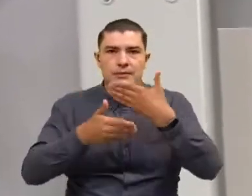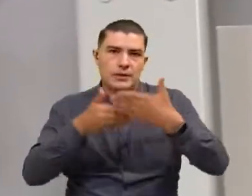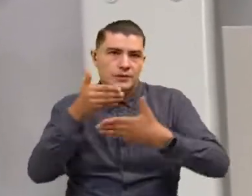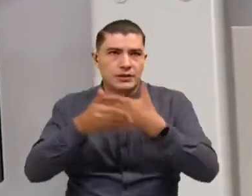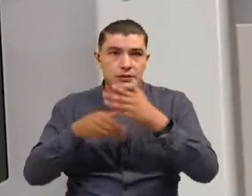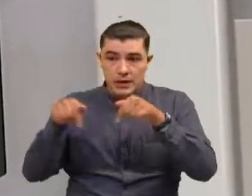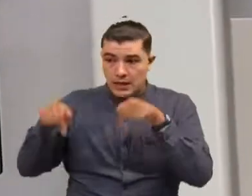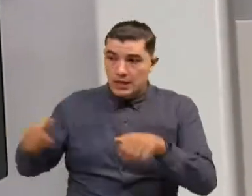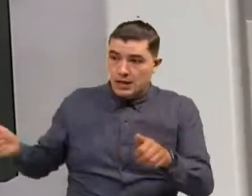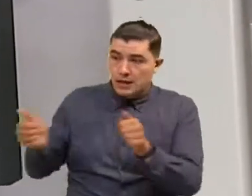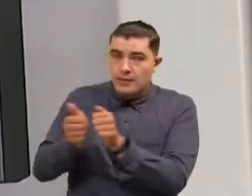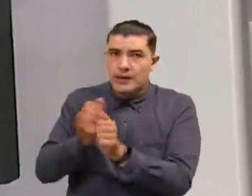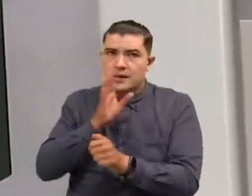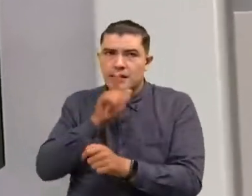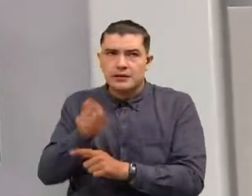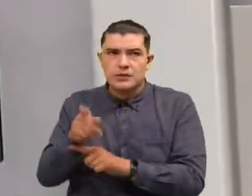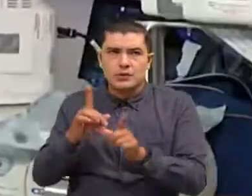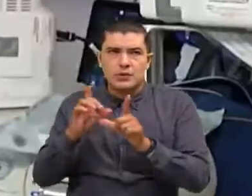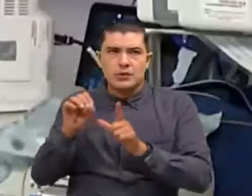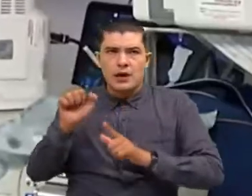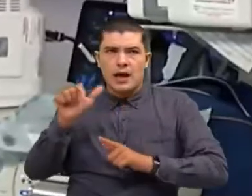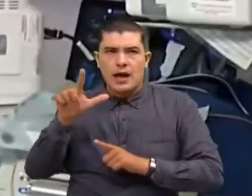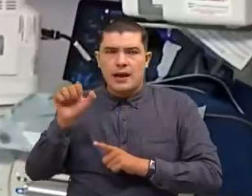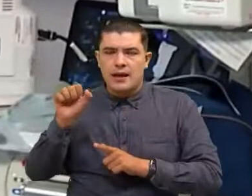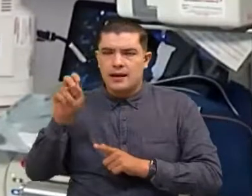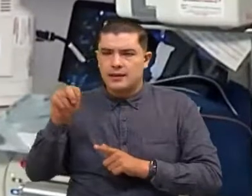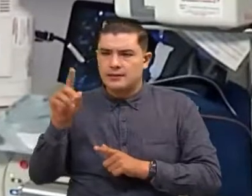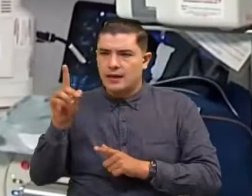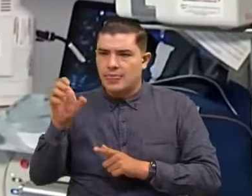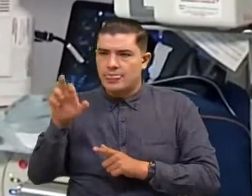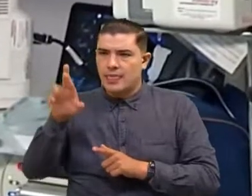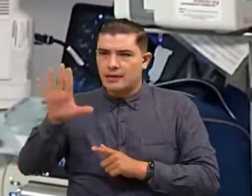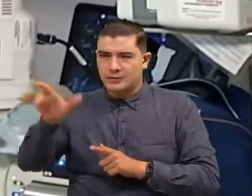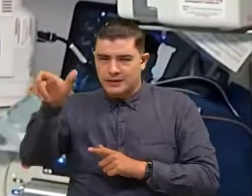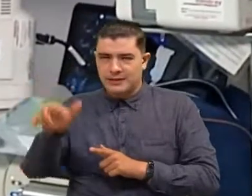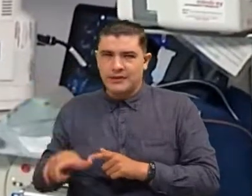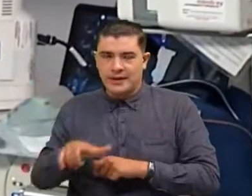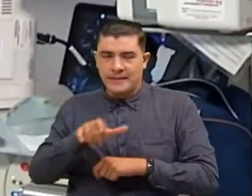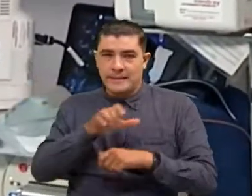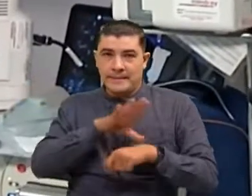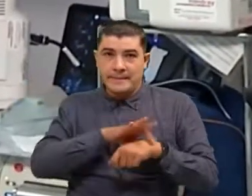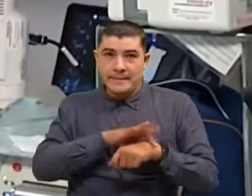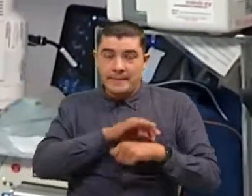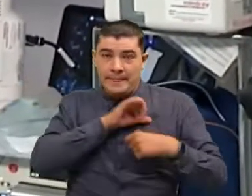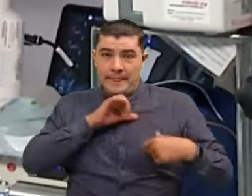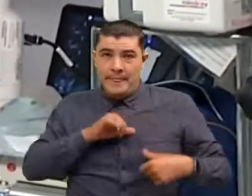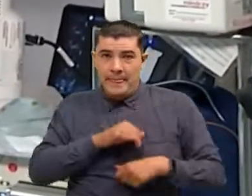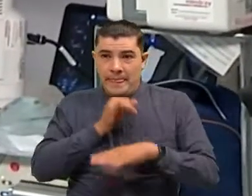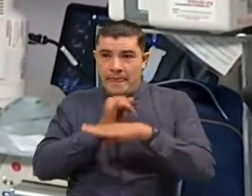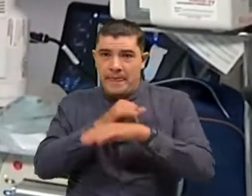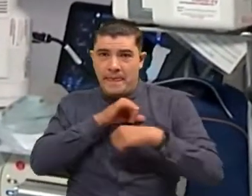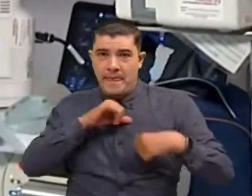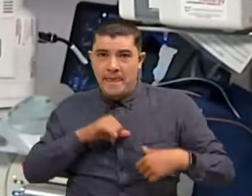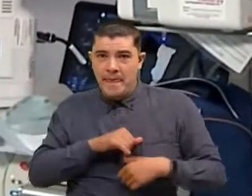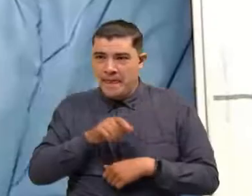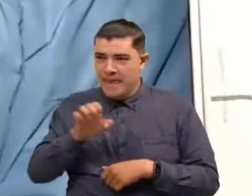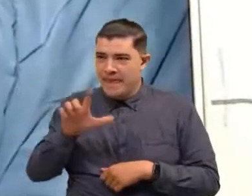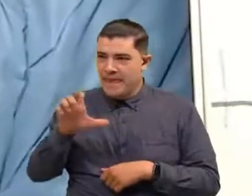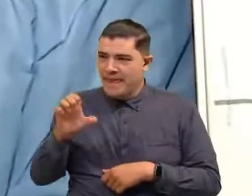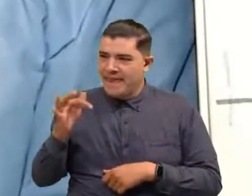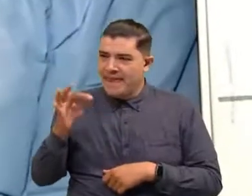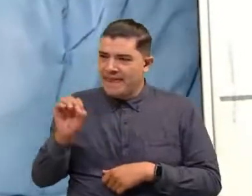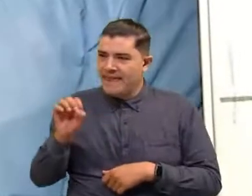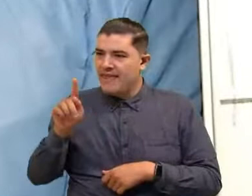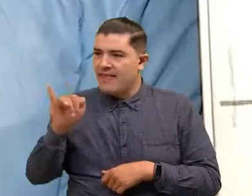encuentro aquí con el doctor Alexander Álvarez Ortiz, es un médico cardiólogo del Instituto del Corazón de Bucaramanga, electrofisiólogo. Doctor